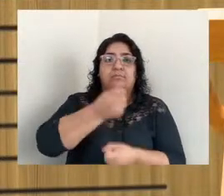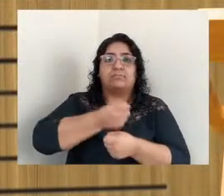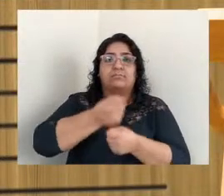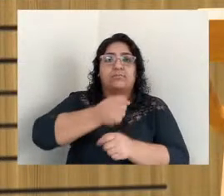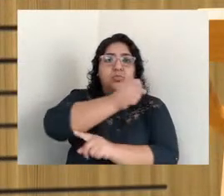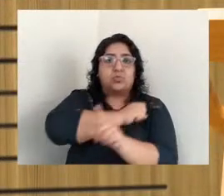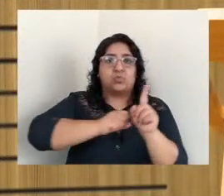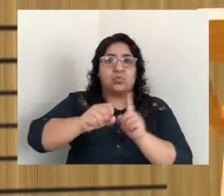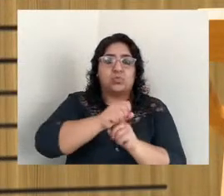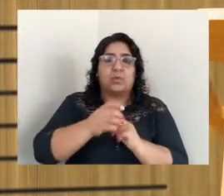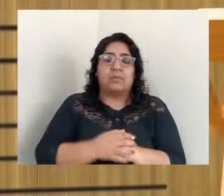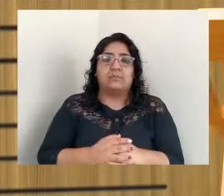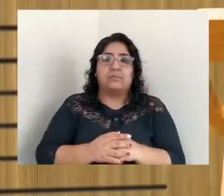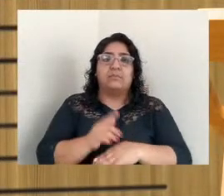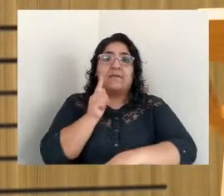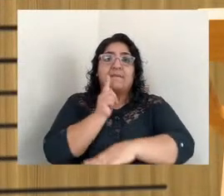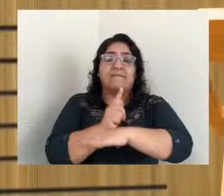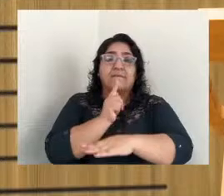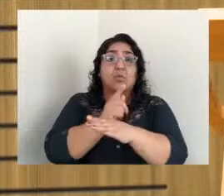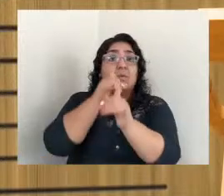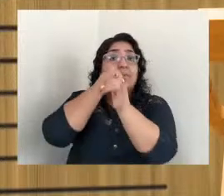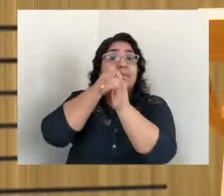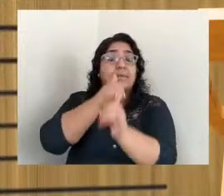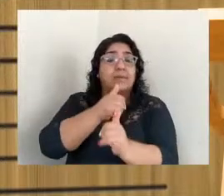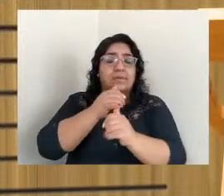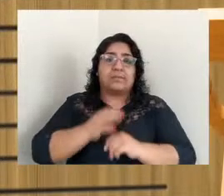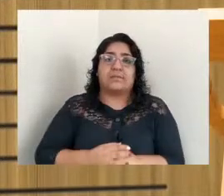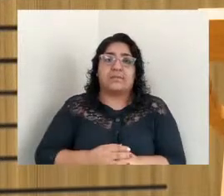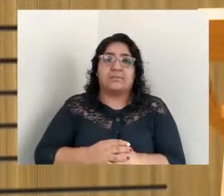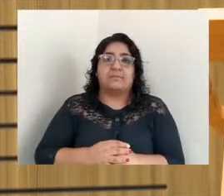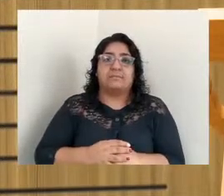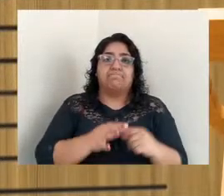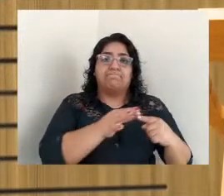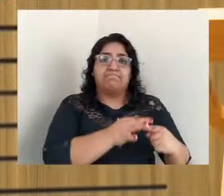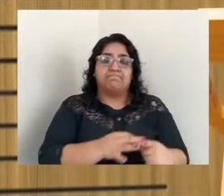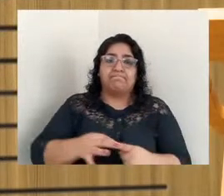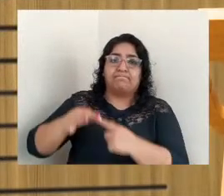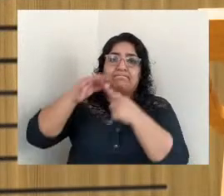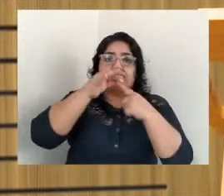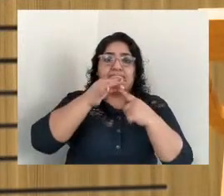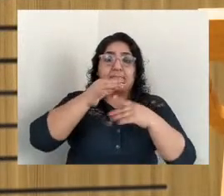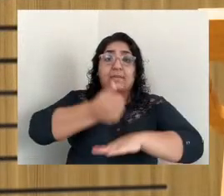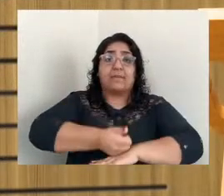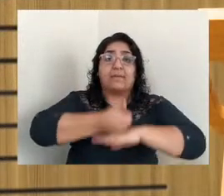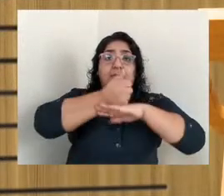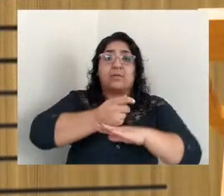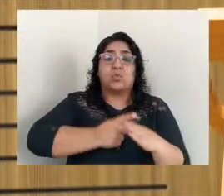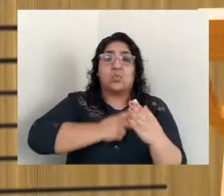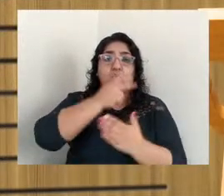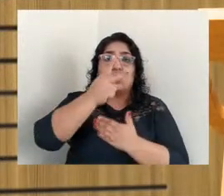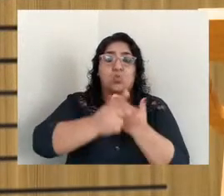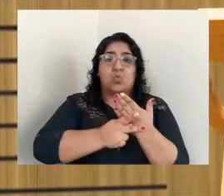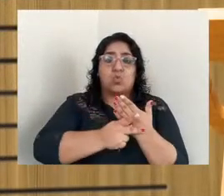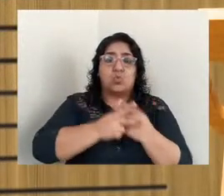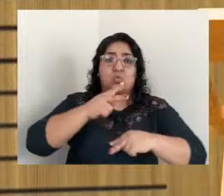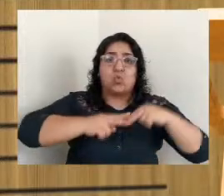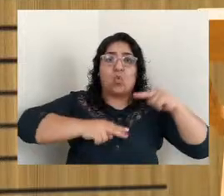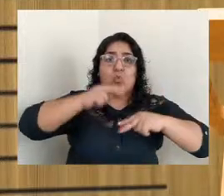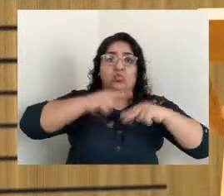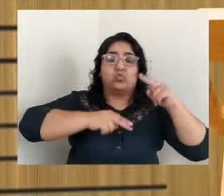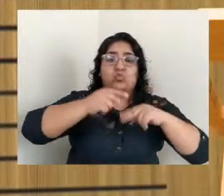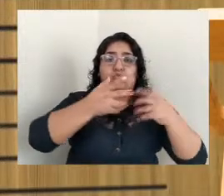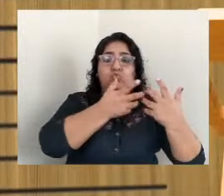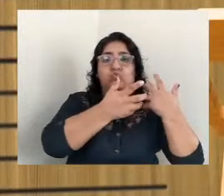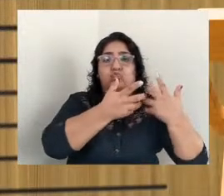social. Facultad de Ingeniería, especialización en gerencia de proyectos y construcción